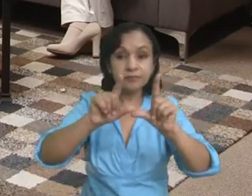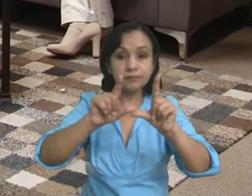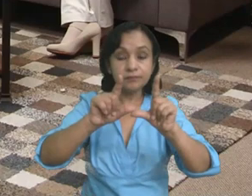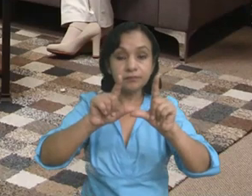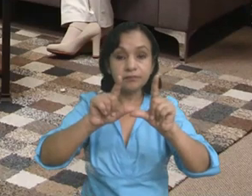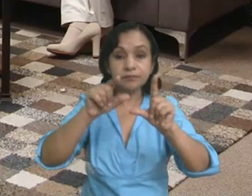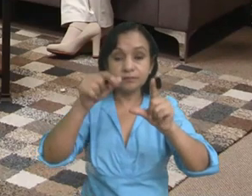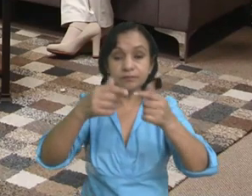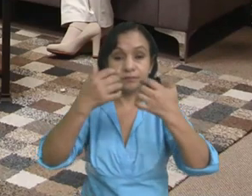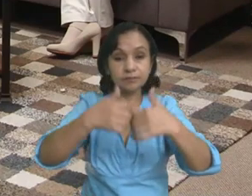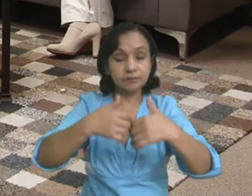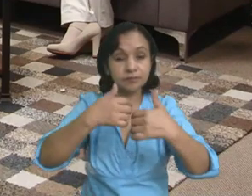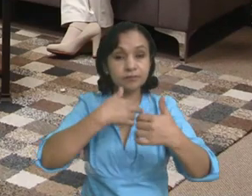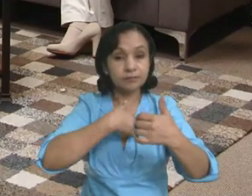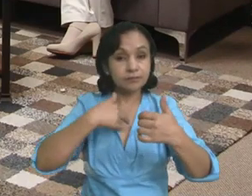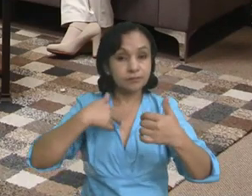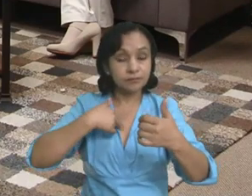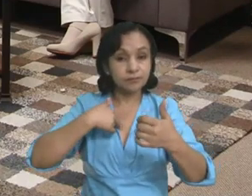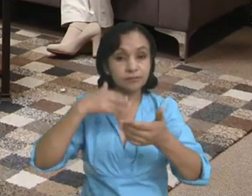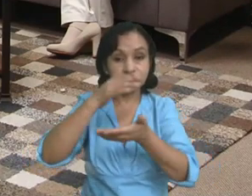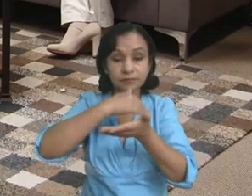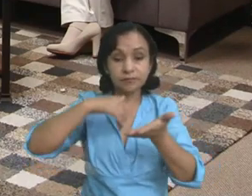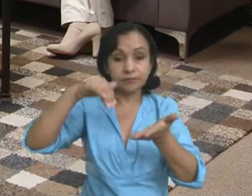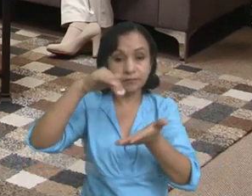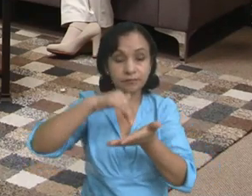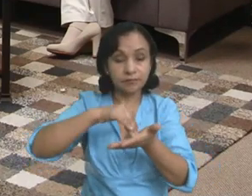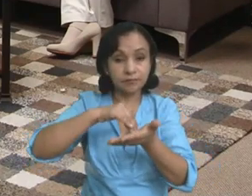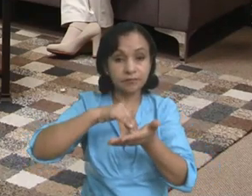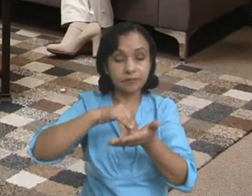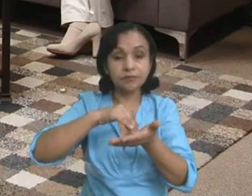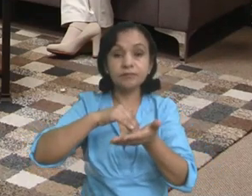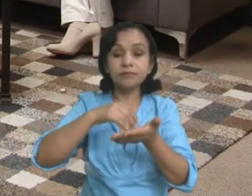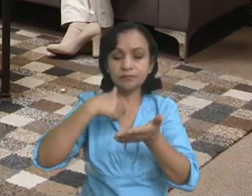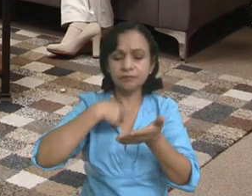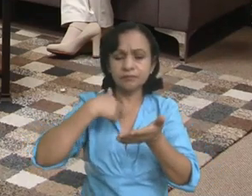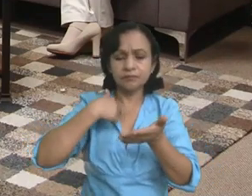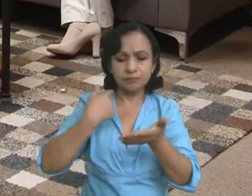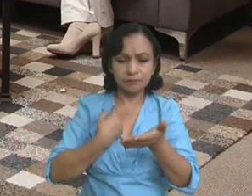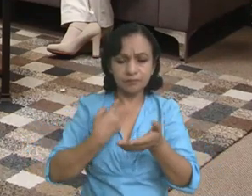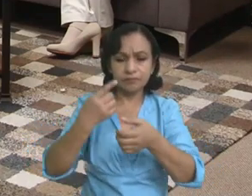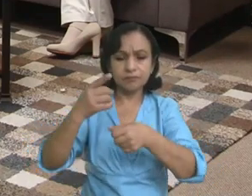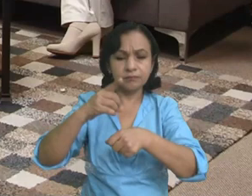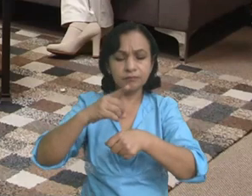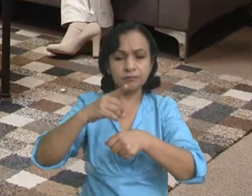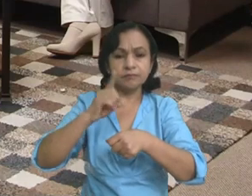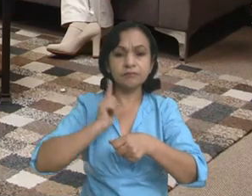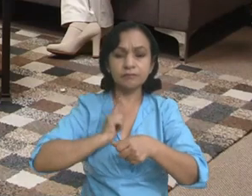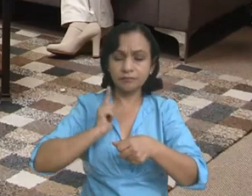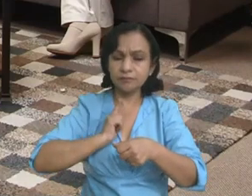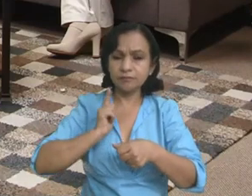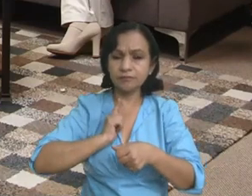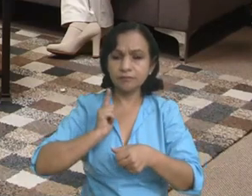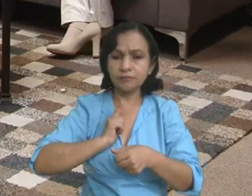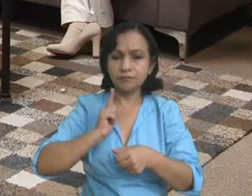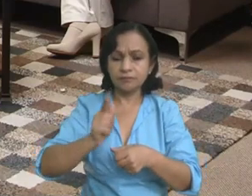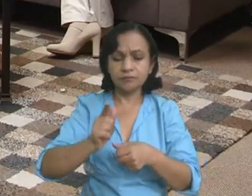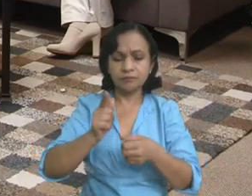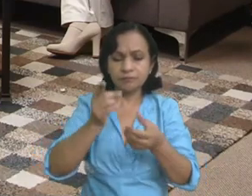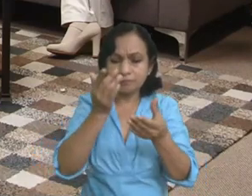sistema empresarial al que pertenece el centro del cual yo provengo, bueno, tenemos una